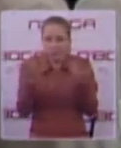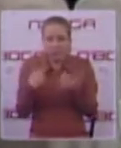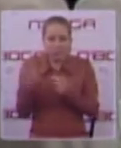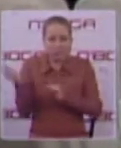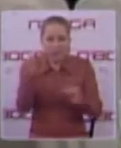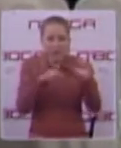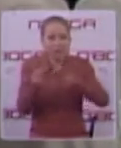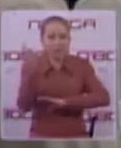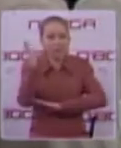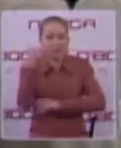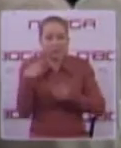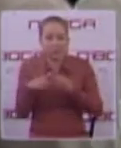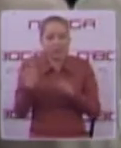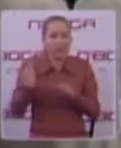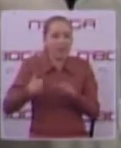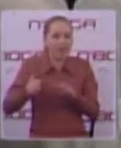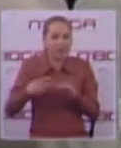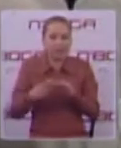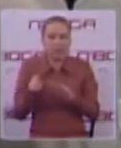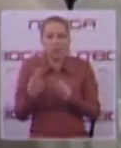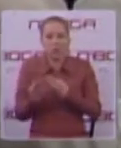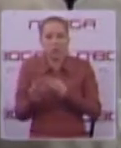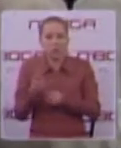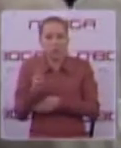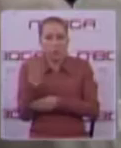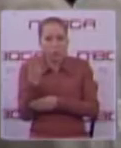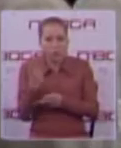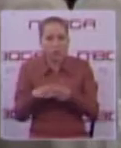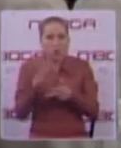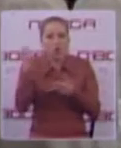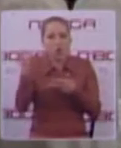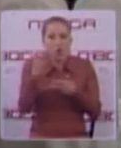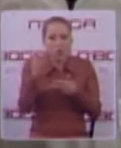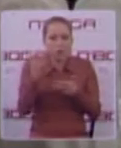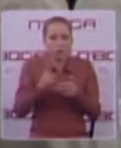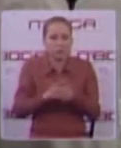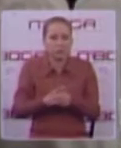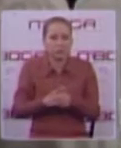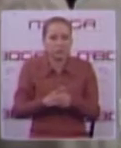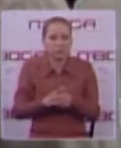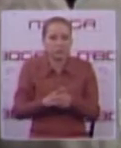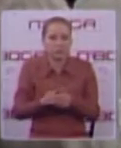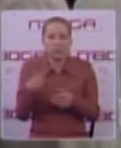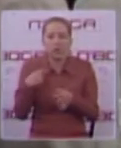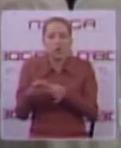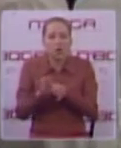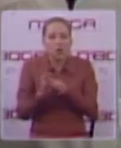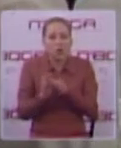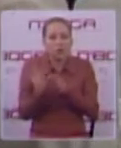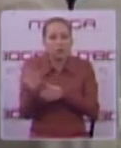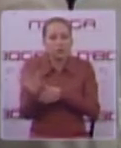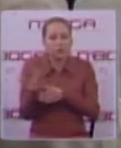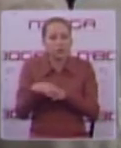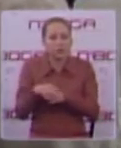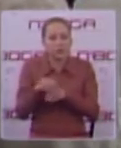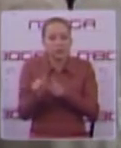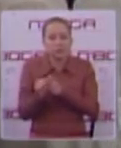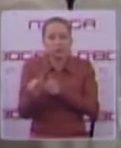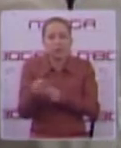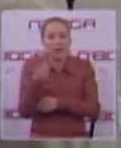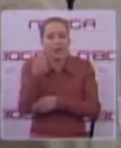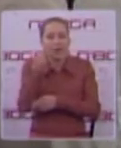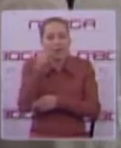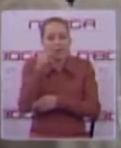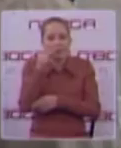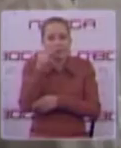nacionalidades, argentinas, uruguayas, colombianas, una compañera de la provincia vecina,